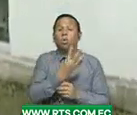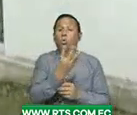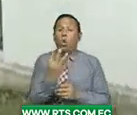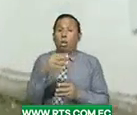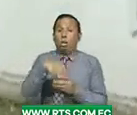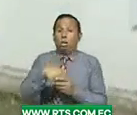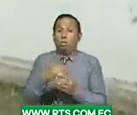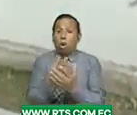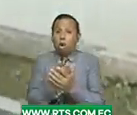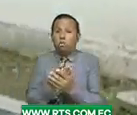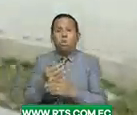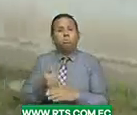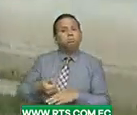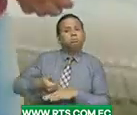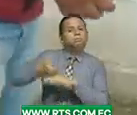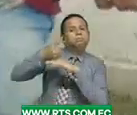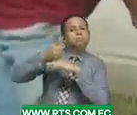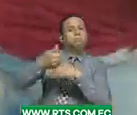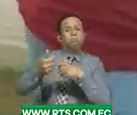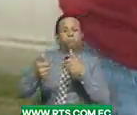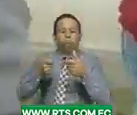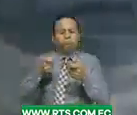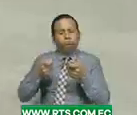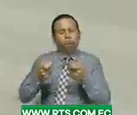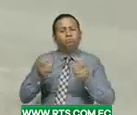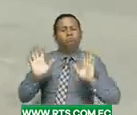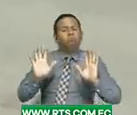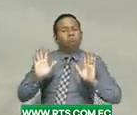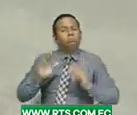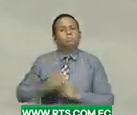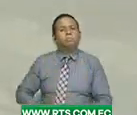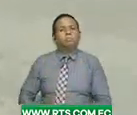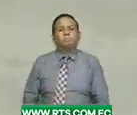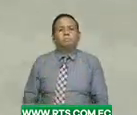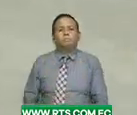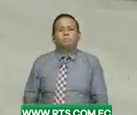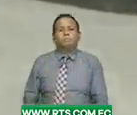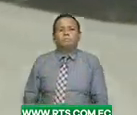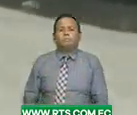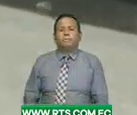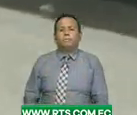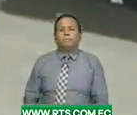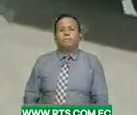aprehendidos fueron puestos a órdenes de las autoridades competentes, informó Roselena Vázquez.